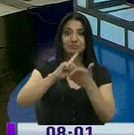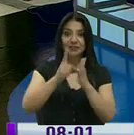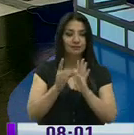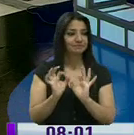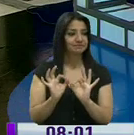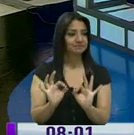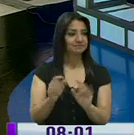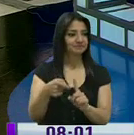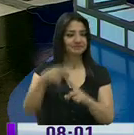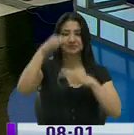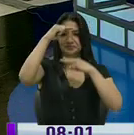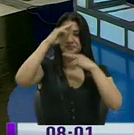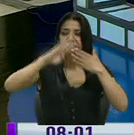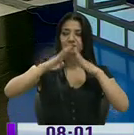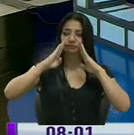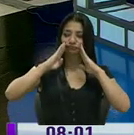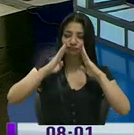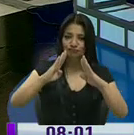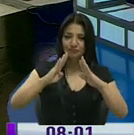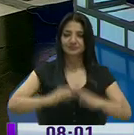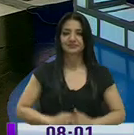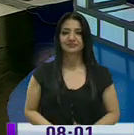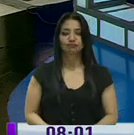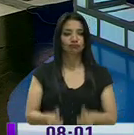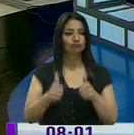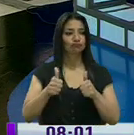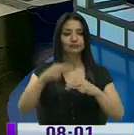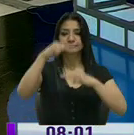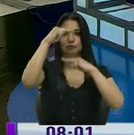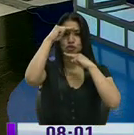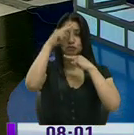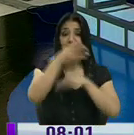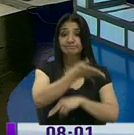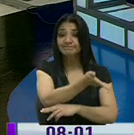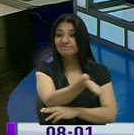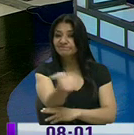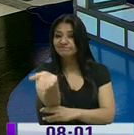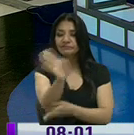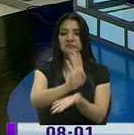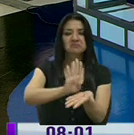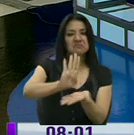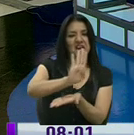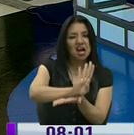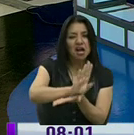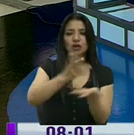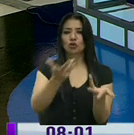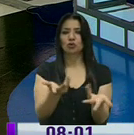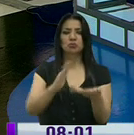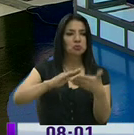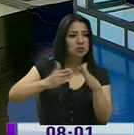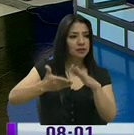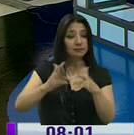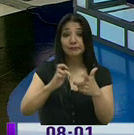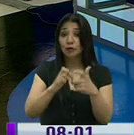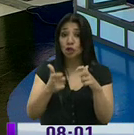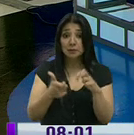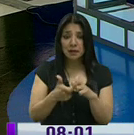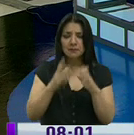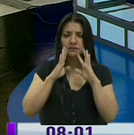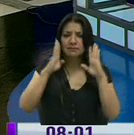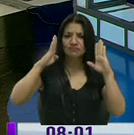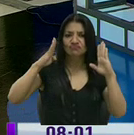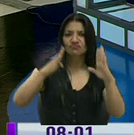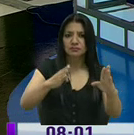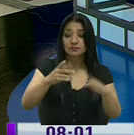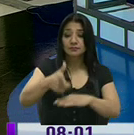primero noticiero de la comunidad este noticiero que está atento a todo lo que ocurre en su barrio somos este nexo directo entre ustedes y las